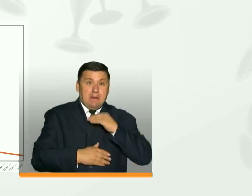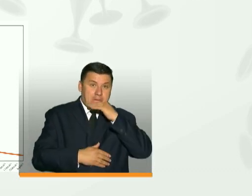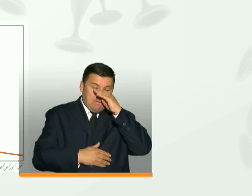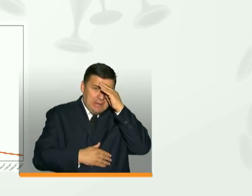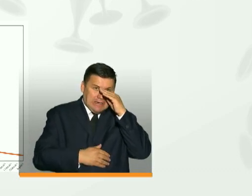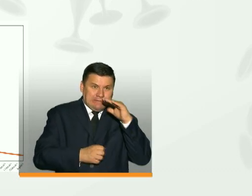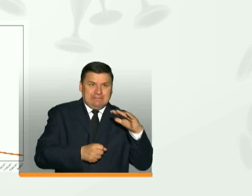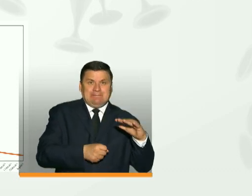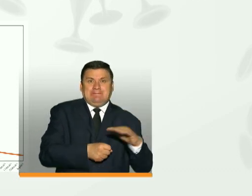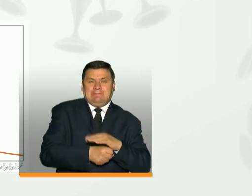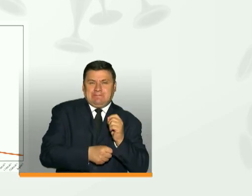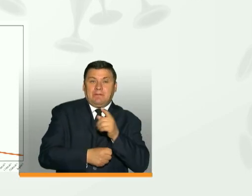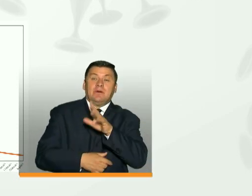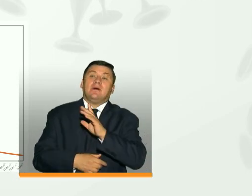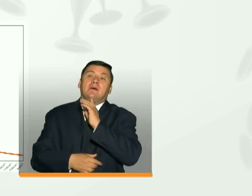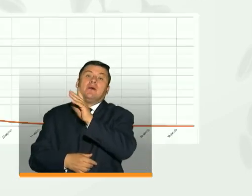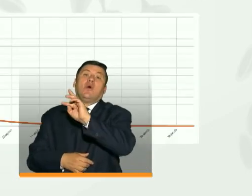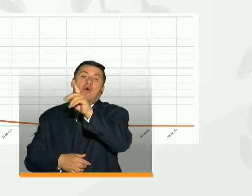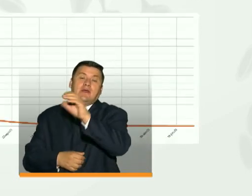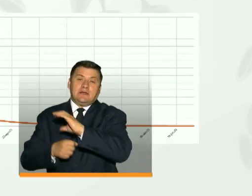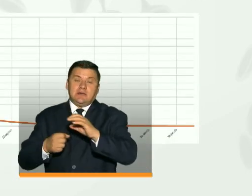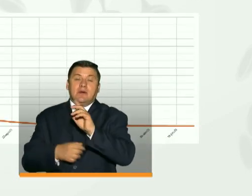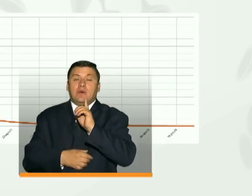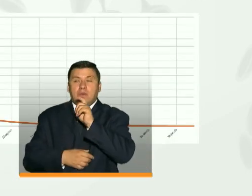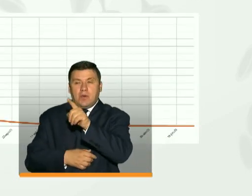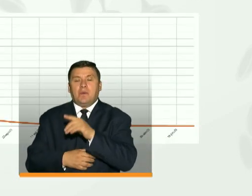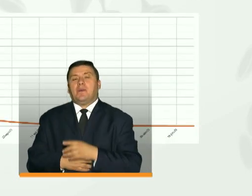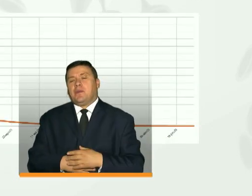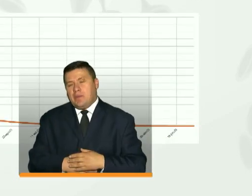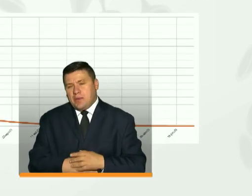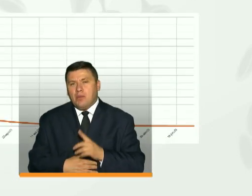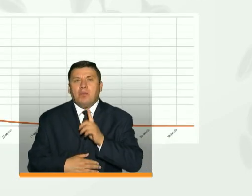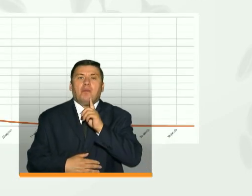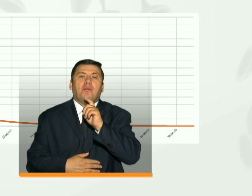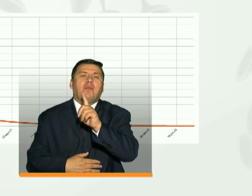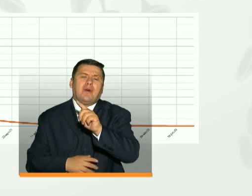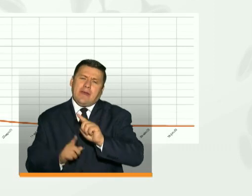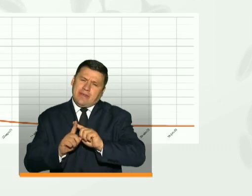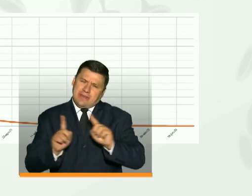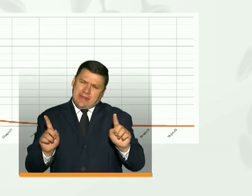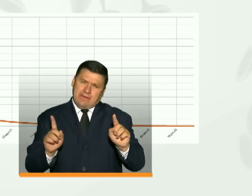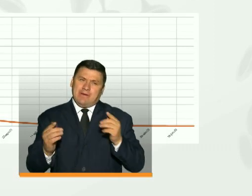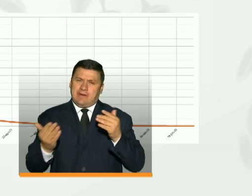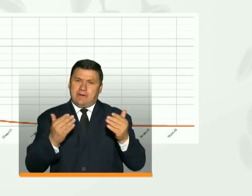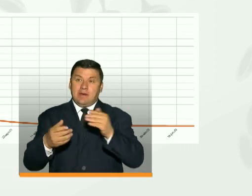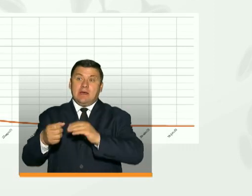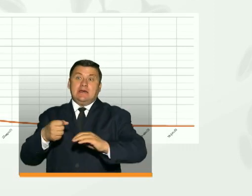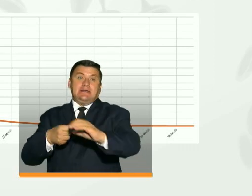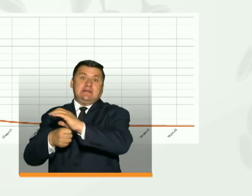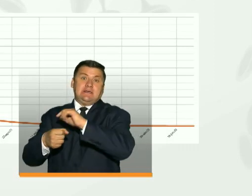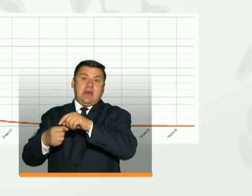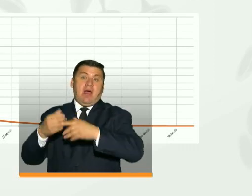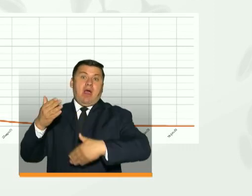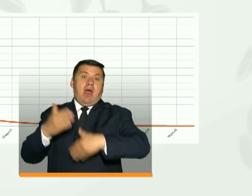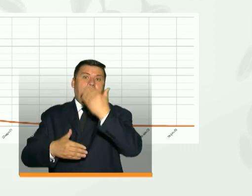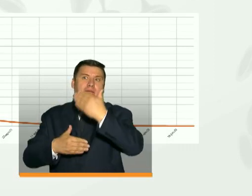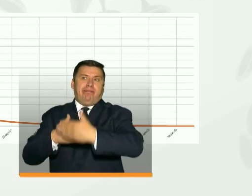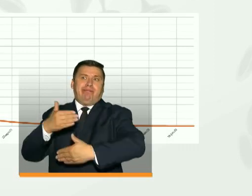Medellín. Bucaramanga, que es un caso un poquito diferente porque es una ciudad que apenas